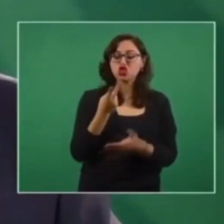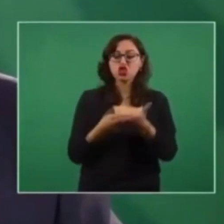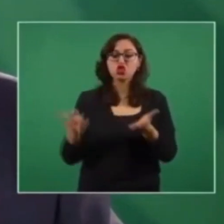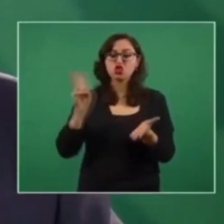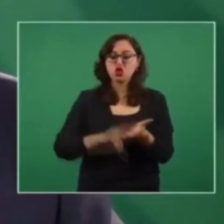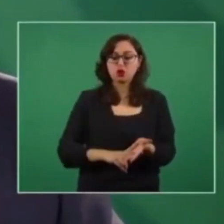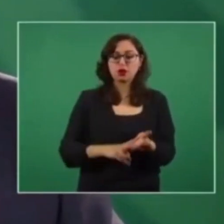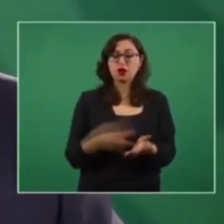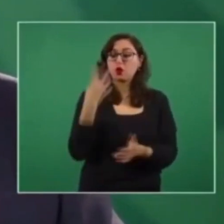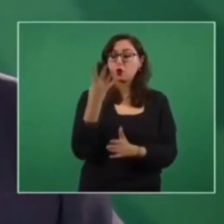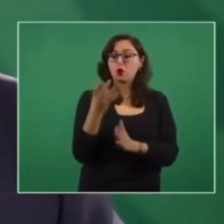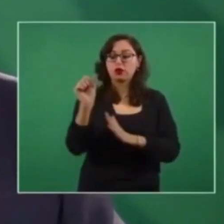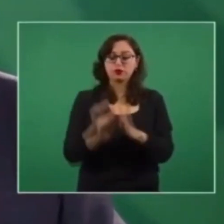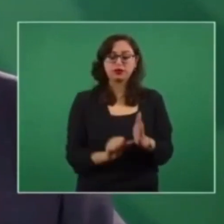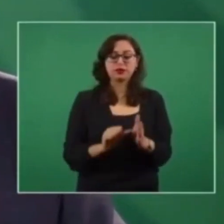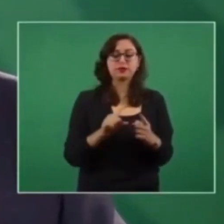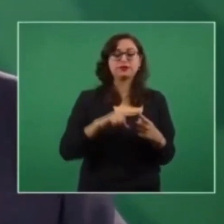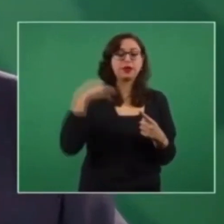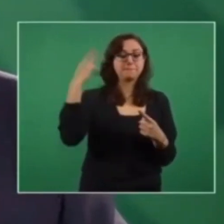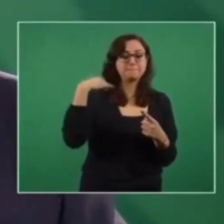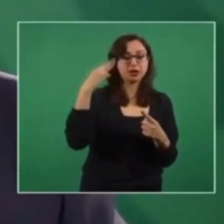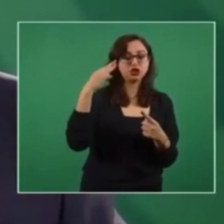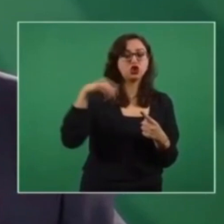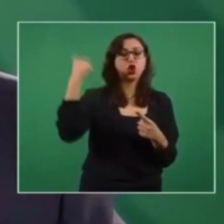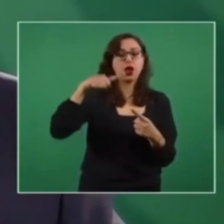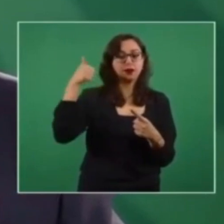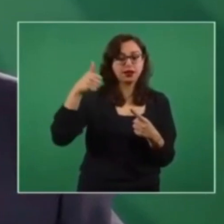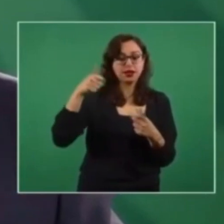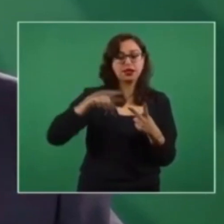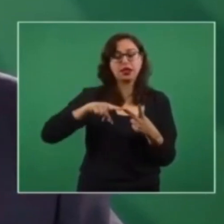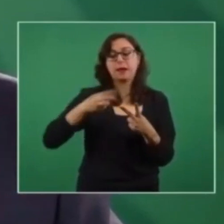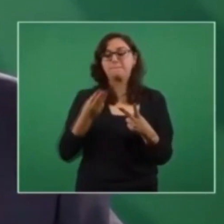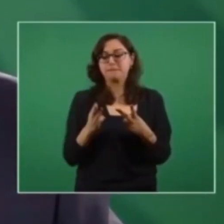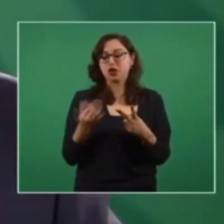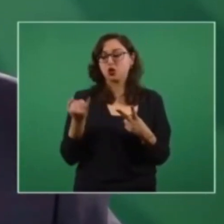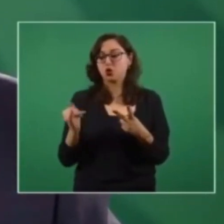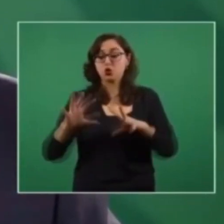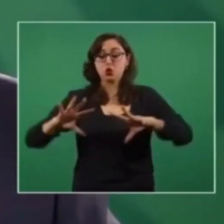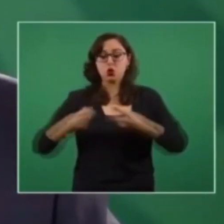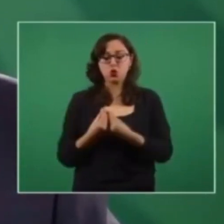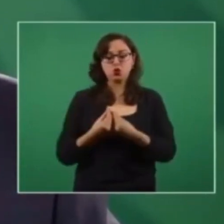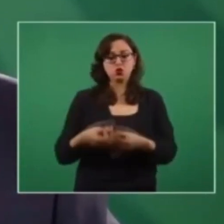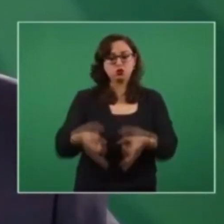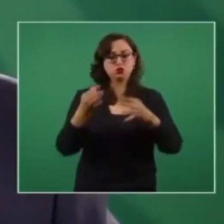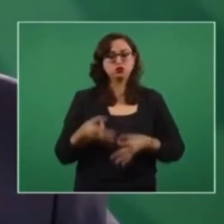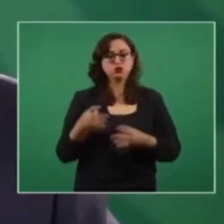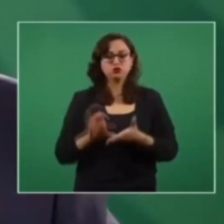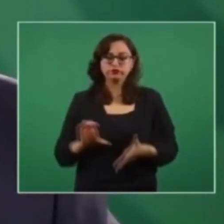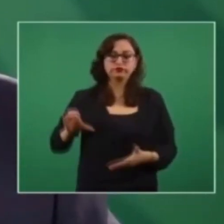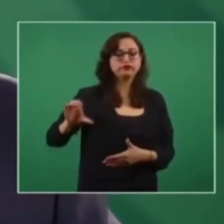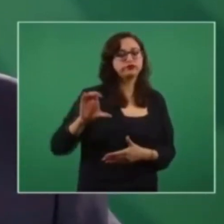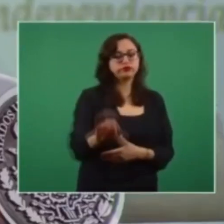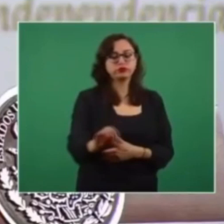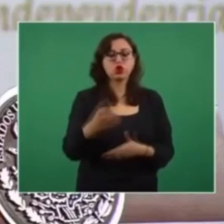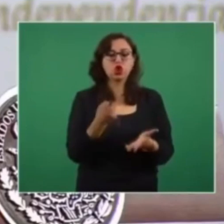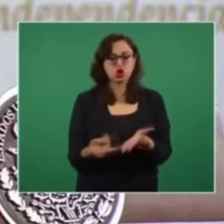bimestre de marzo-abril y mayo-junio, para que va a ser doble